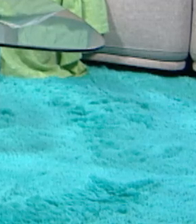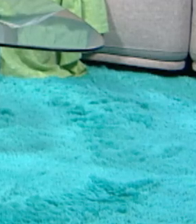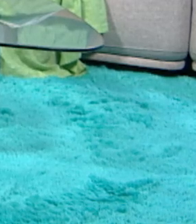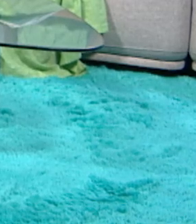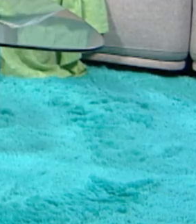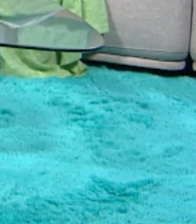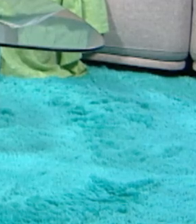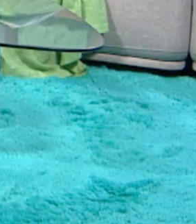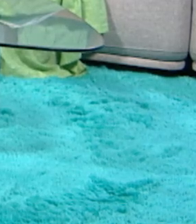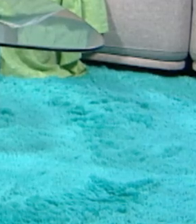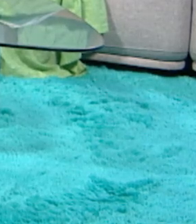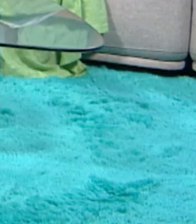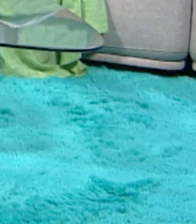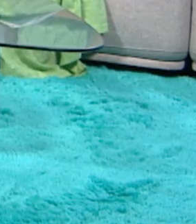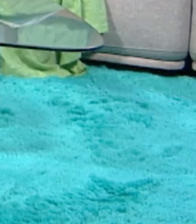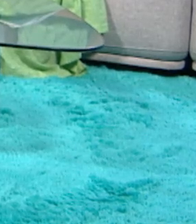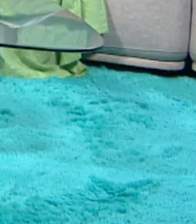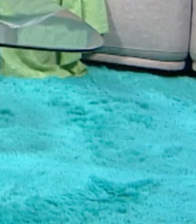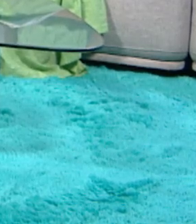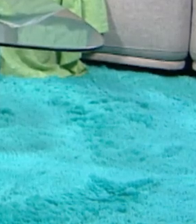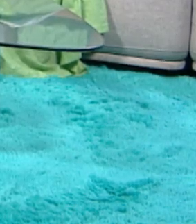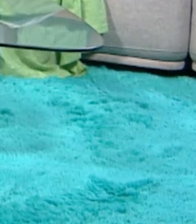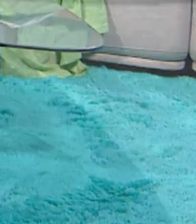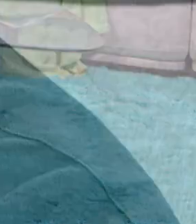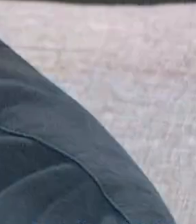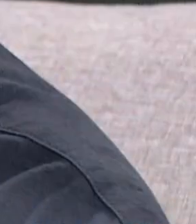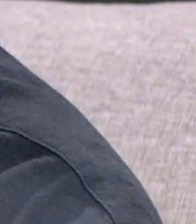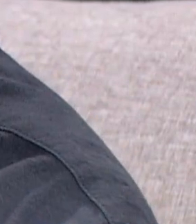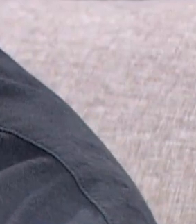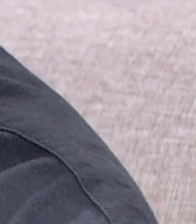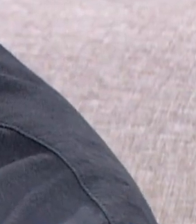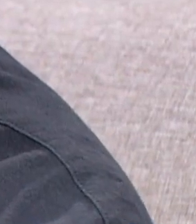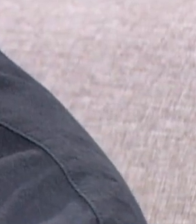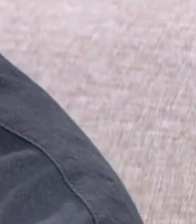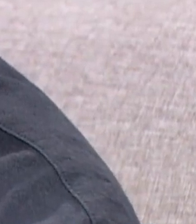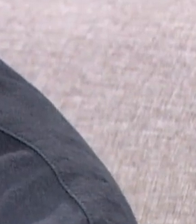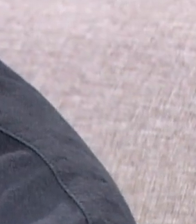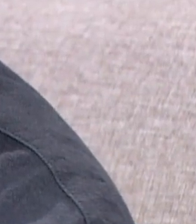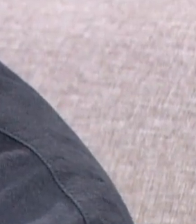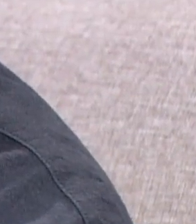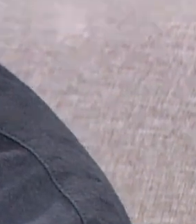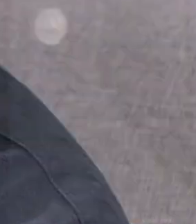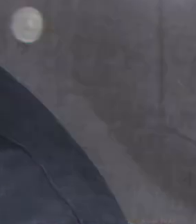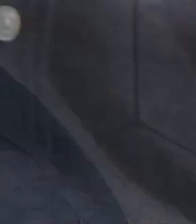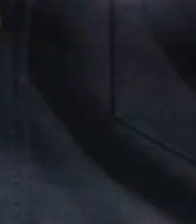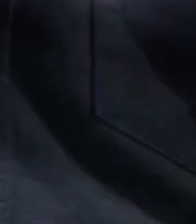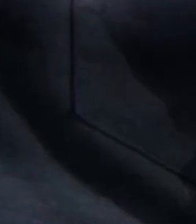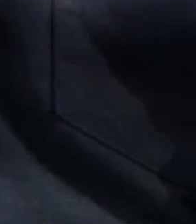revolución, mi derrota, llegar tarde.